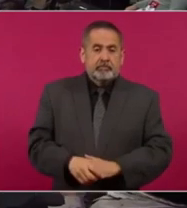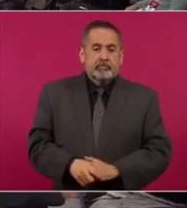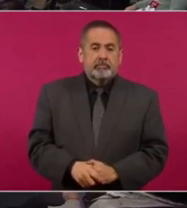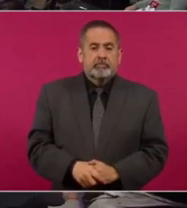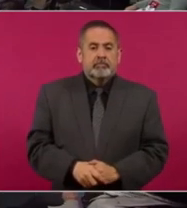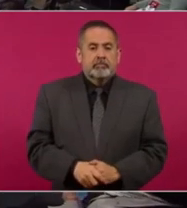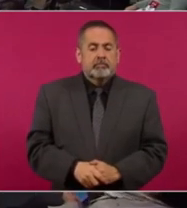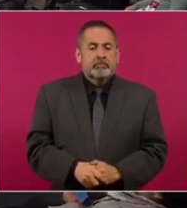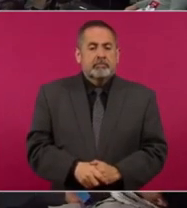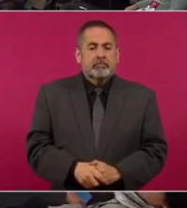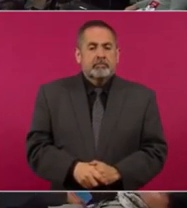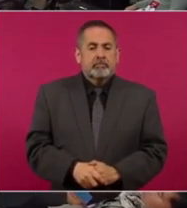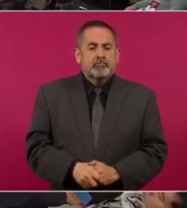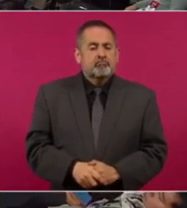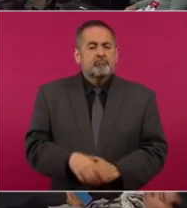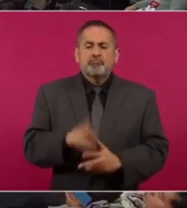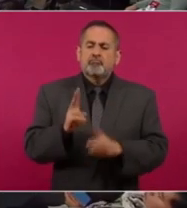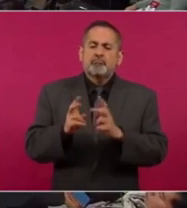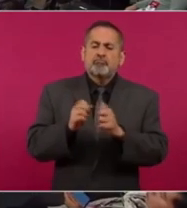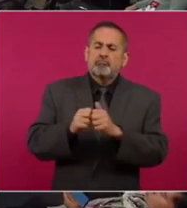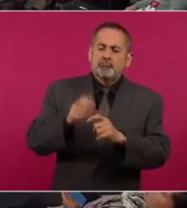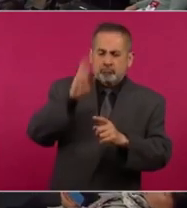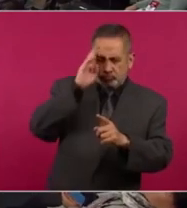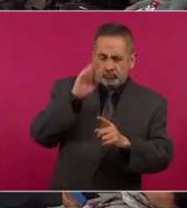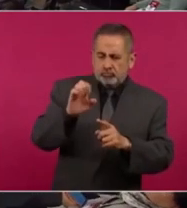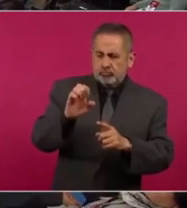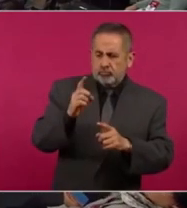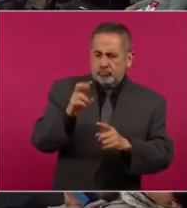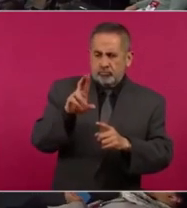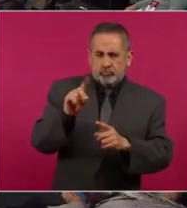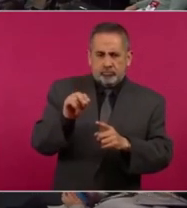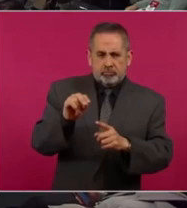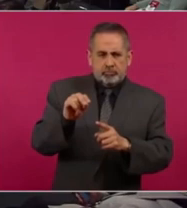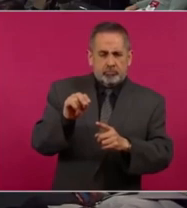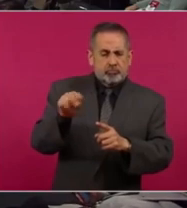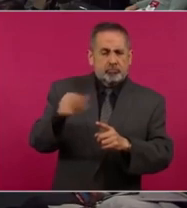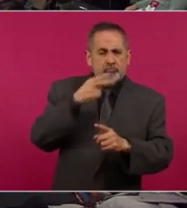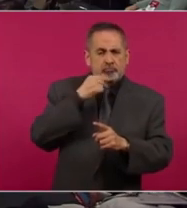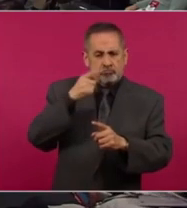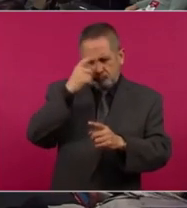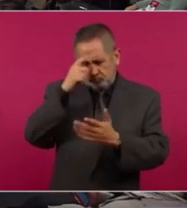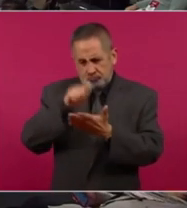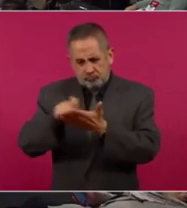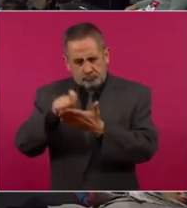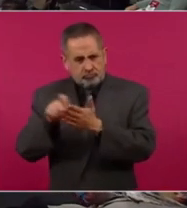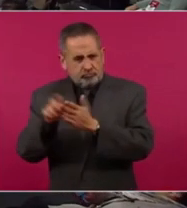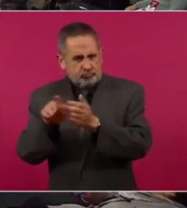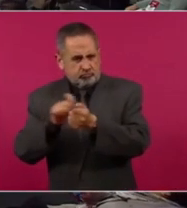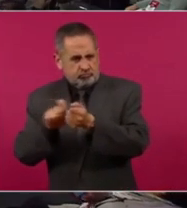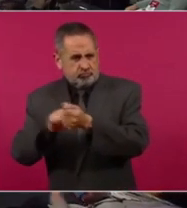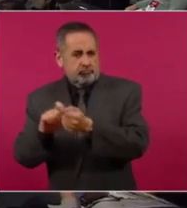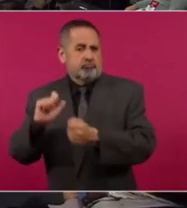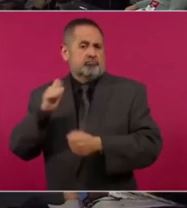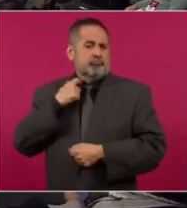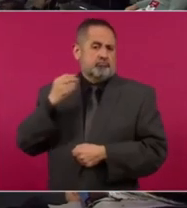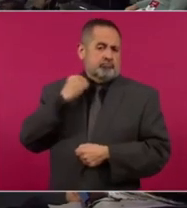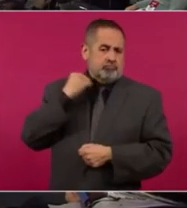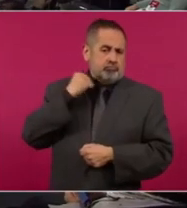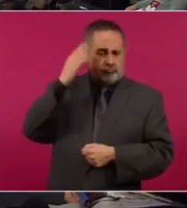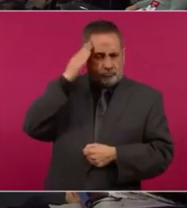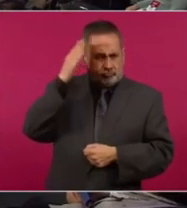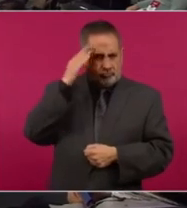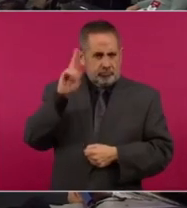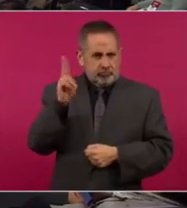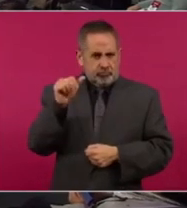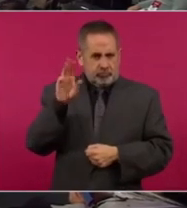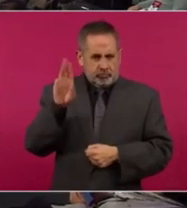Sobre esta polémica saludamos con mucho gusto a Eduardo Andrade, constitucionalista y ex abogado general de la UNAM. Muchas gracias